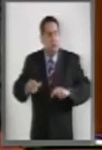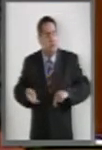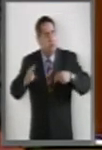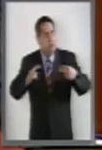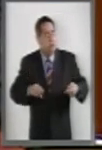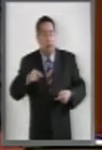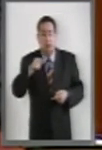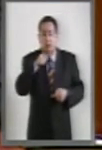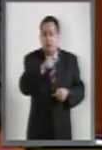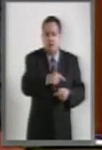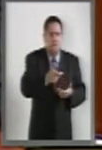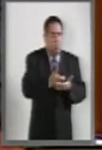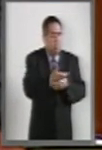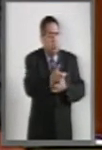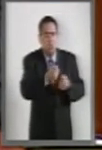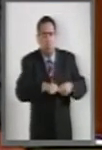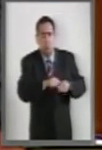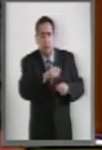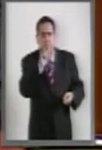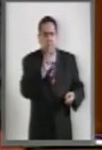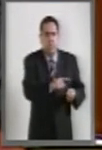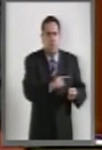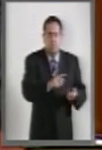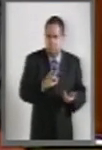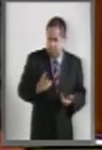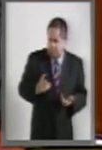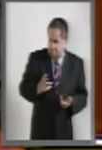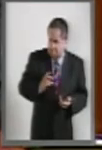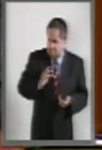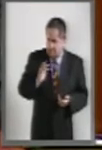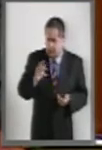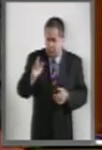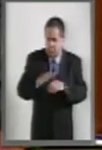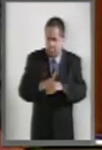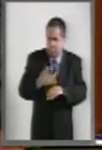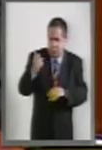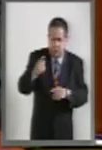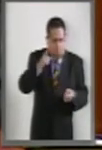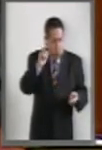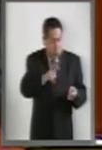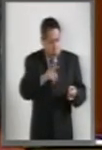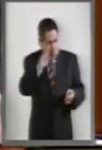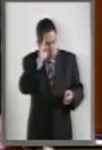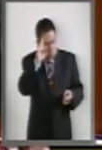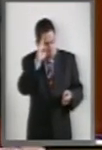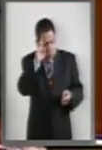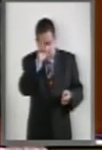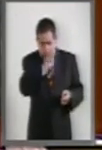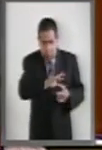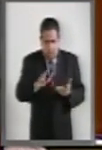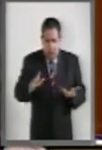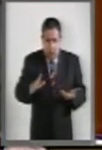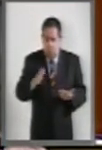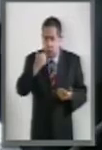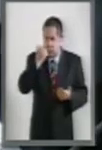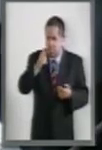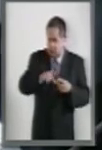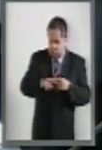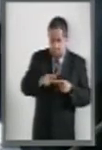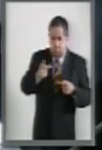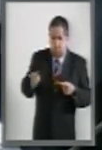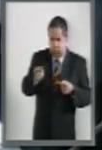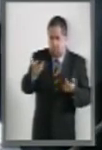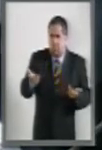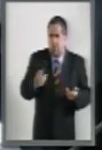los recursos al sector social de manera muy dramática. Y quisiera preguntarle